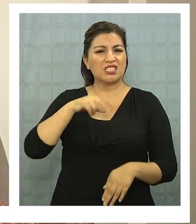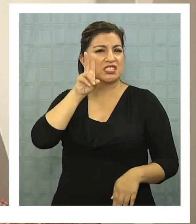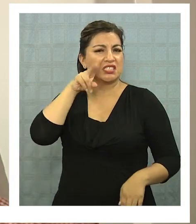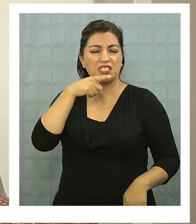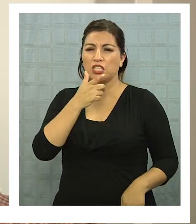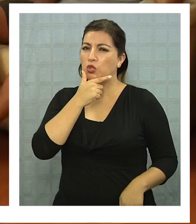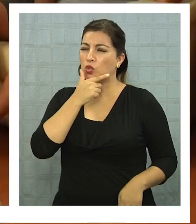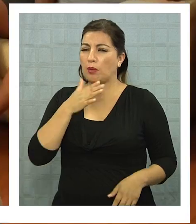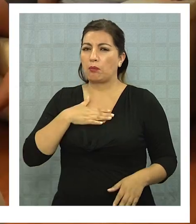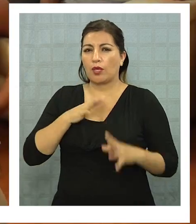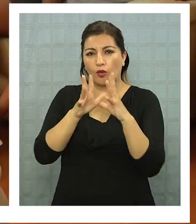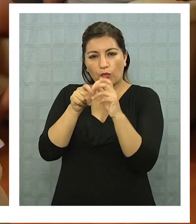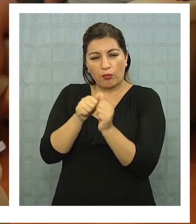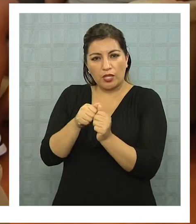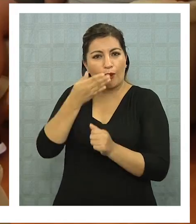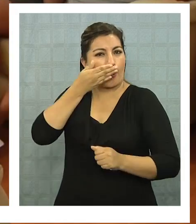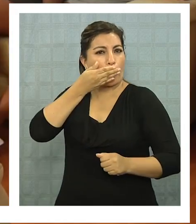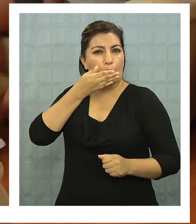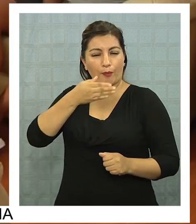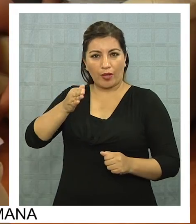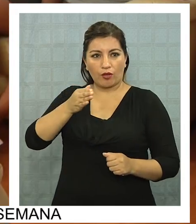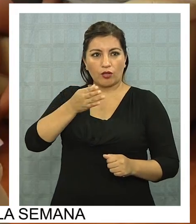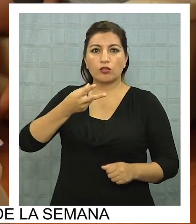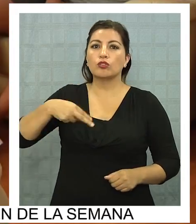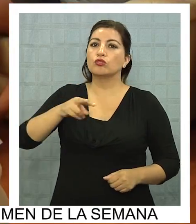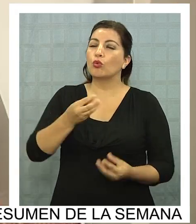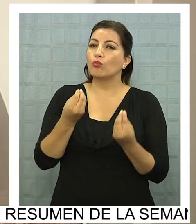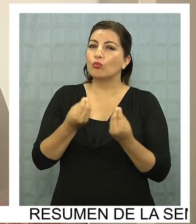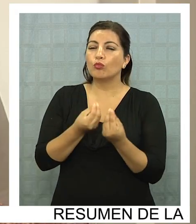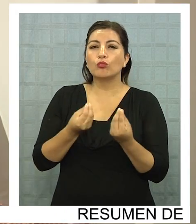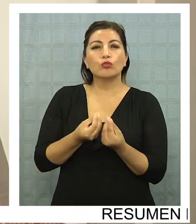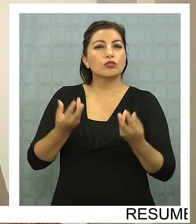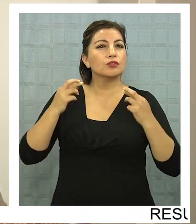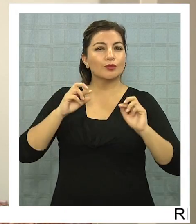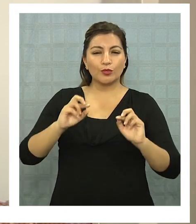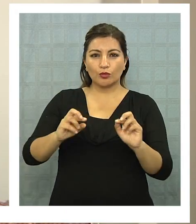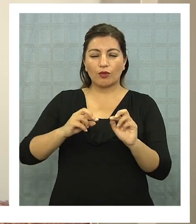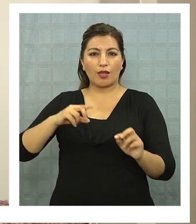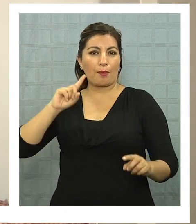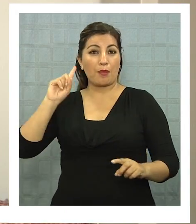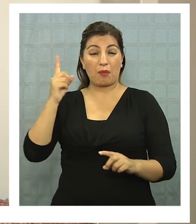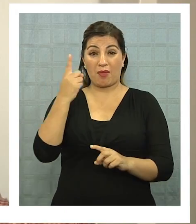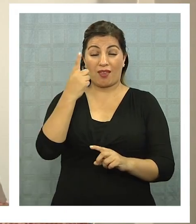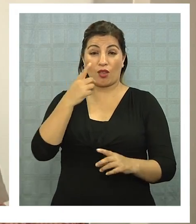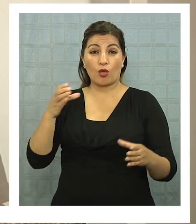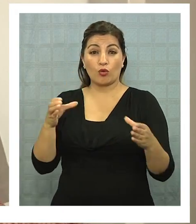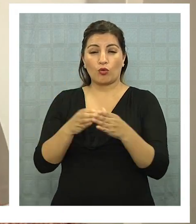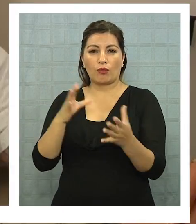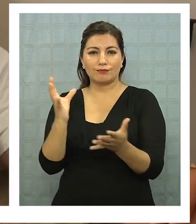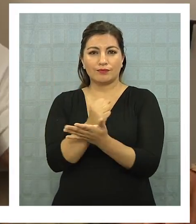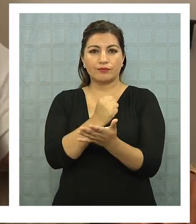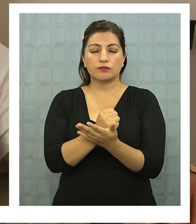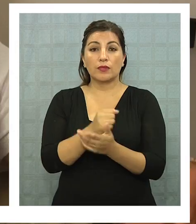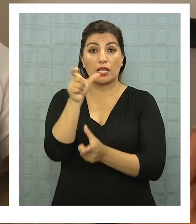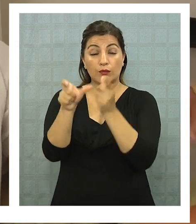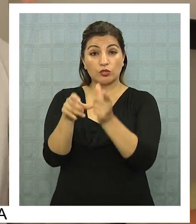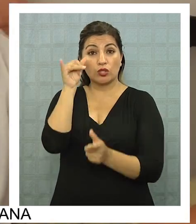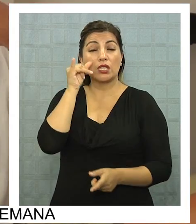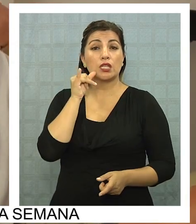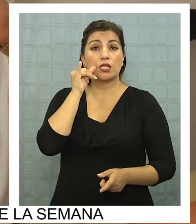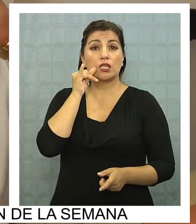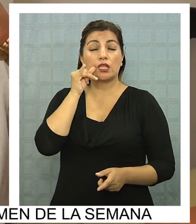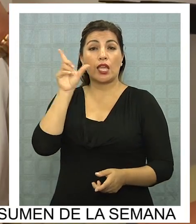mis compañeros van a ser lo mejor posible, que tenemos muchas posibilidades de por primera vez clasificar a un Mundial de Fútbol Playa. Los